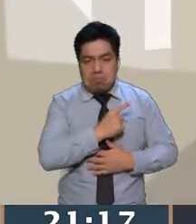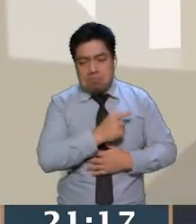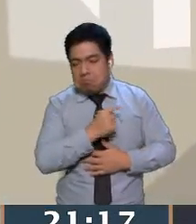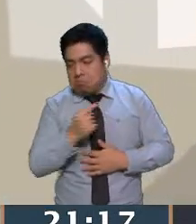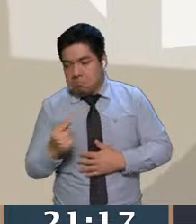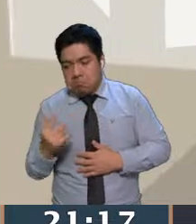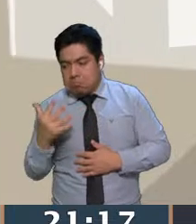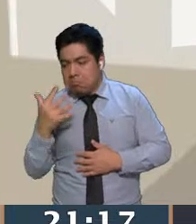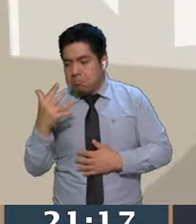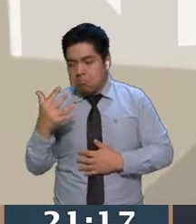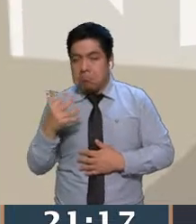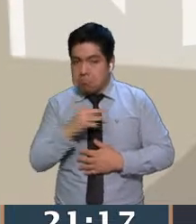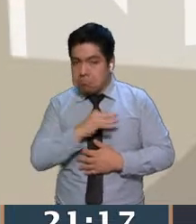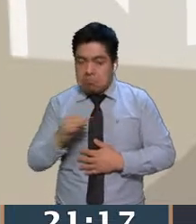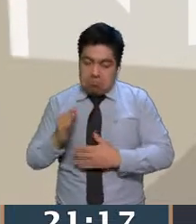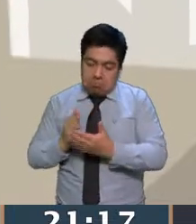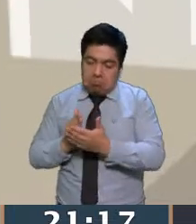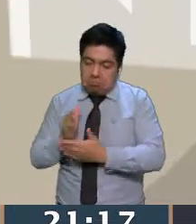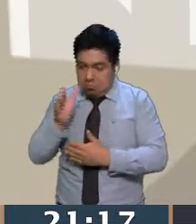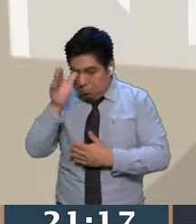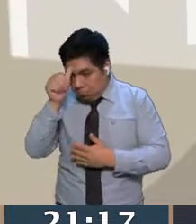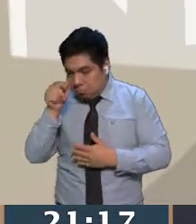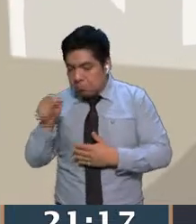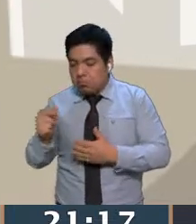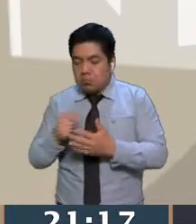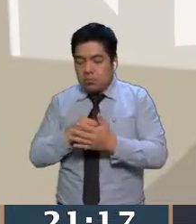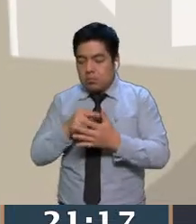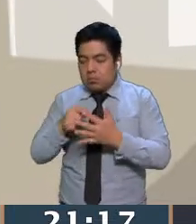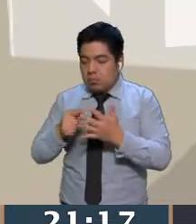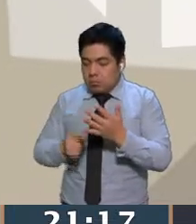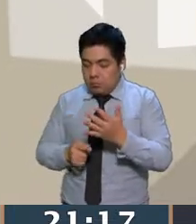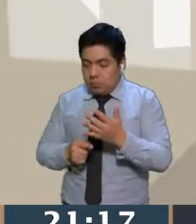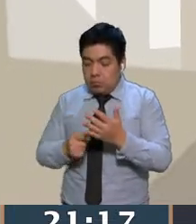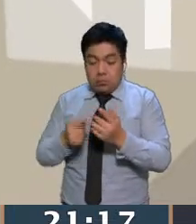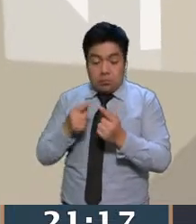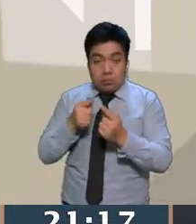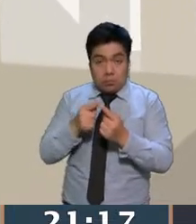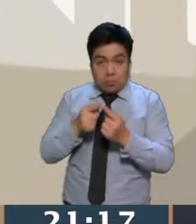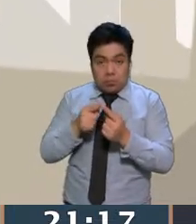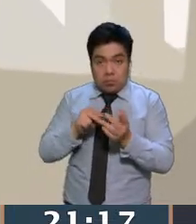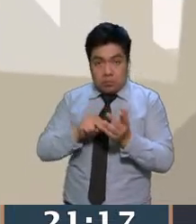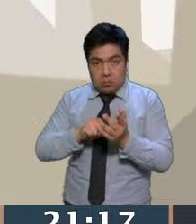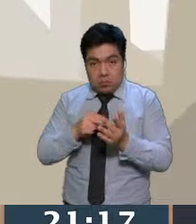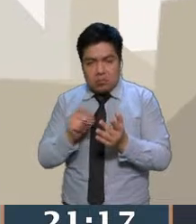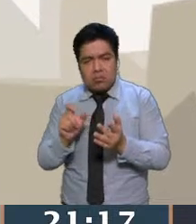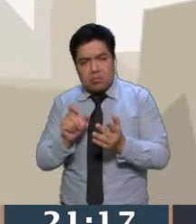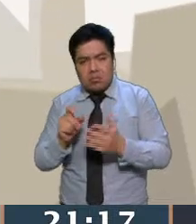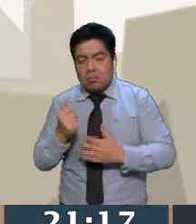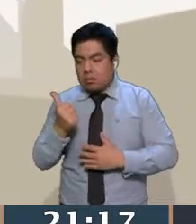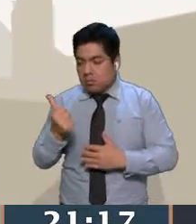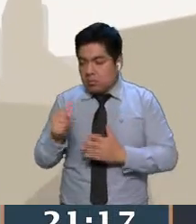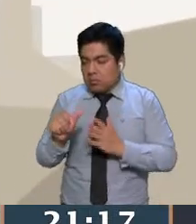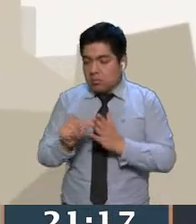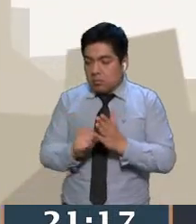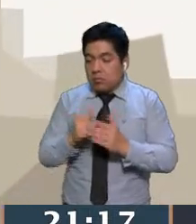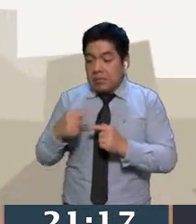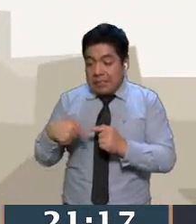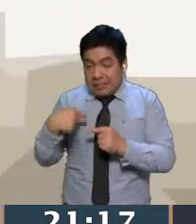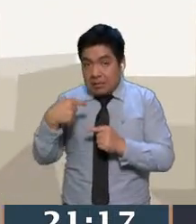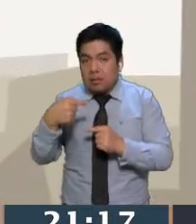solo tuvimos acceso a 5. El primero de ellos se firmó 6 meses después de que se